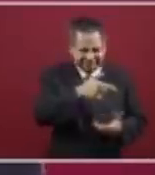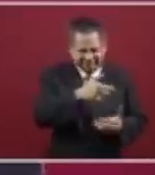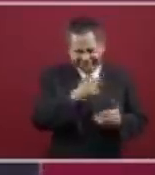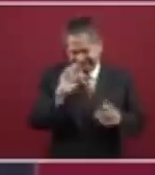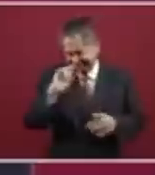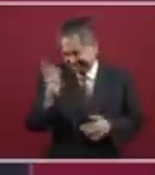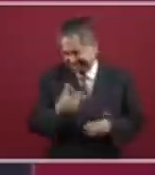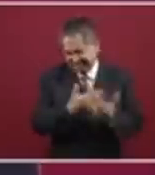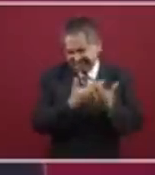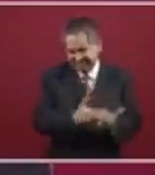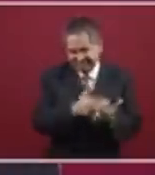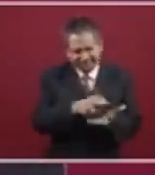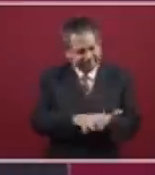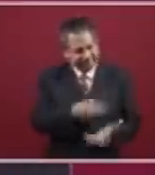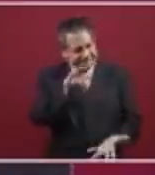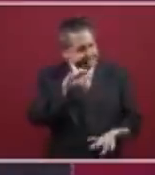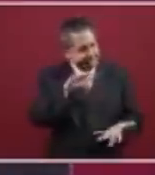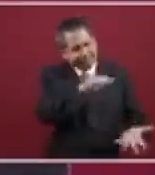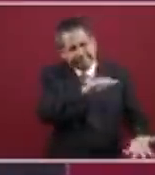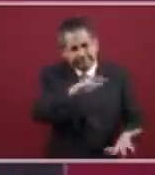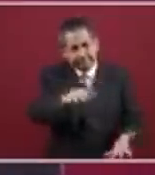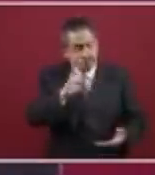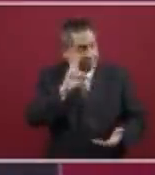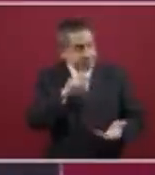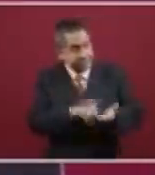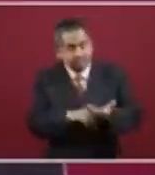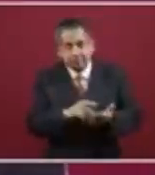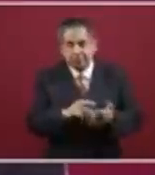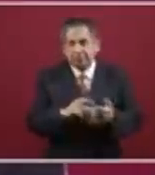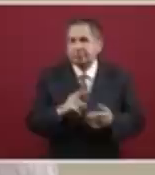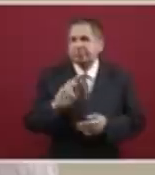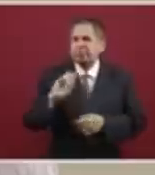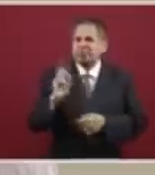que sacaron las,